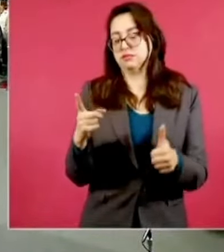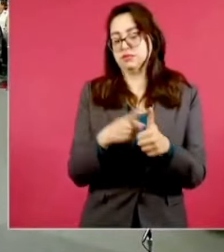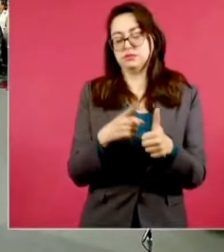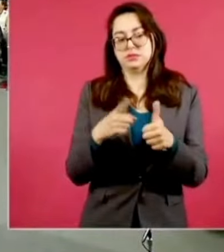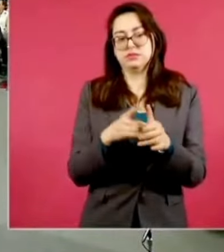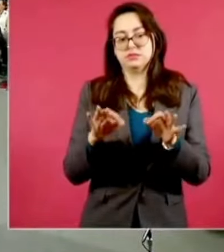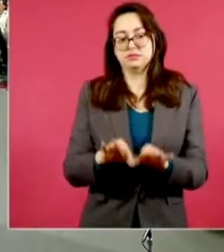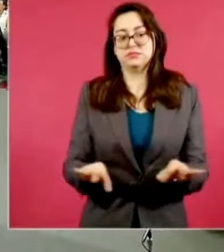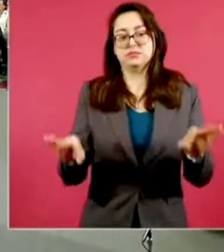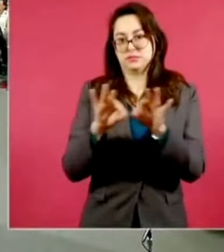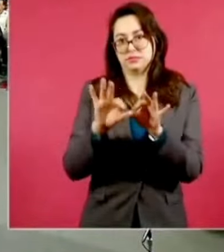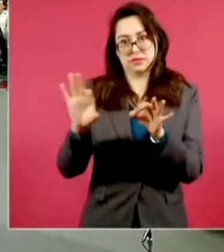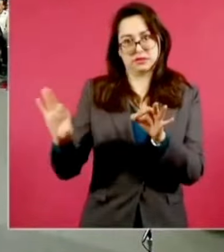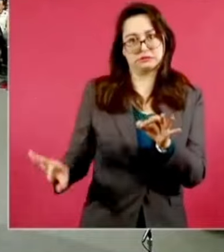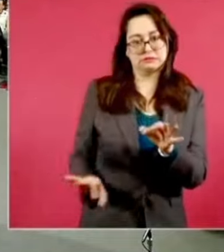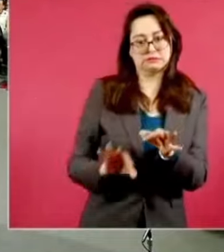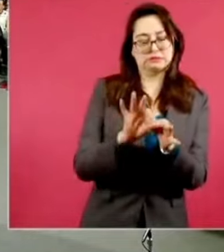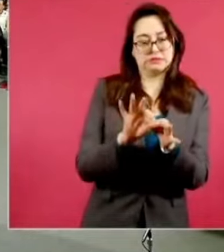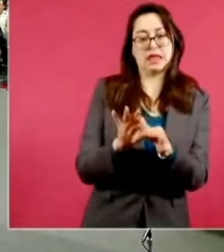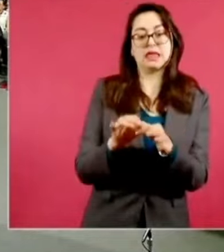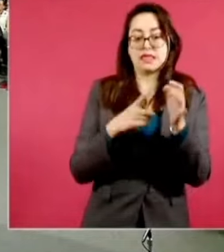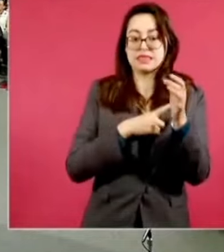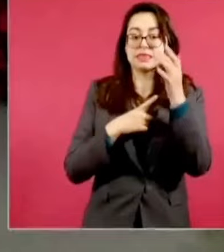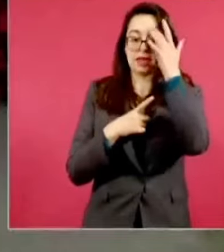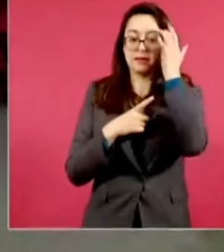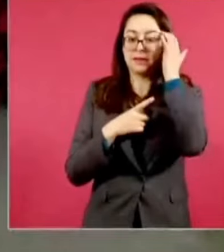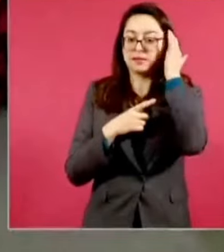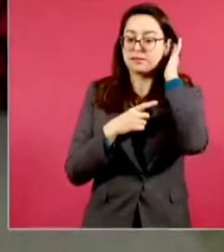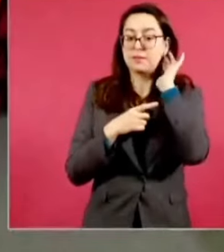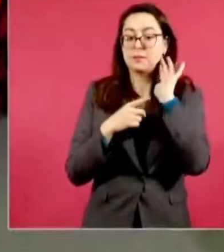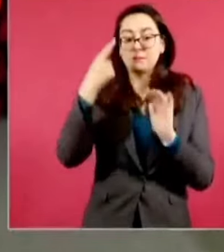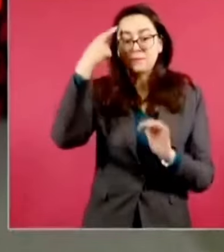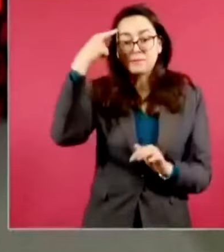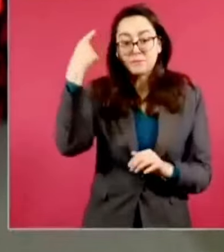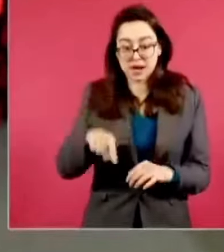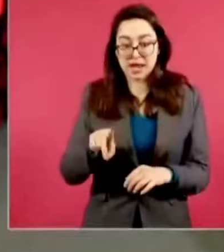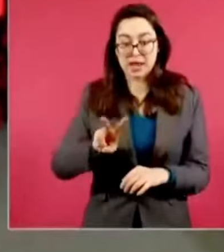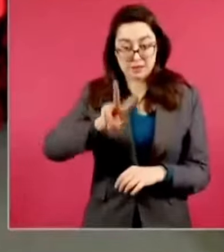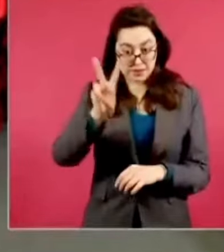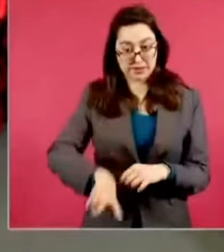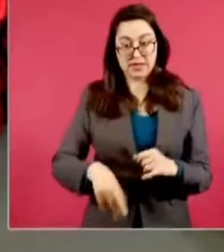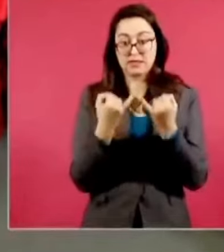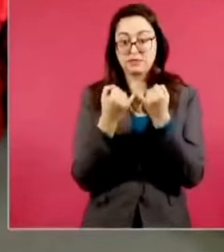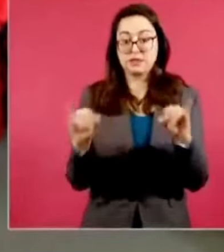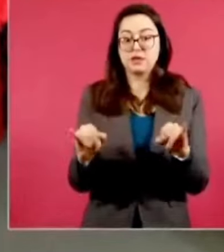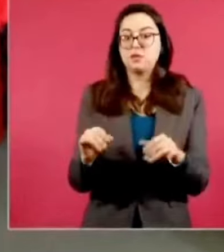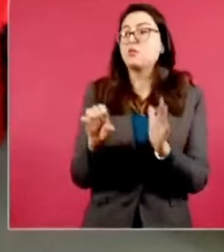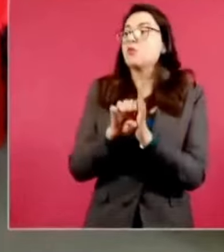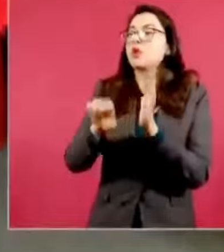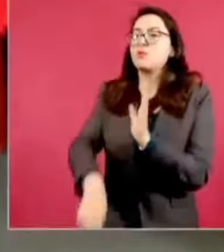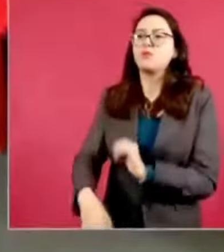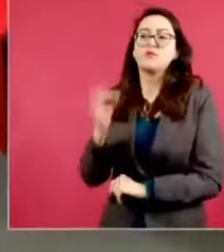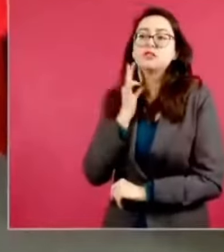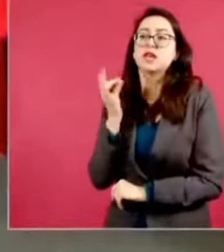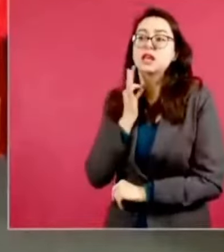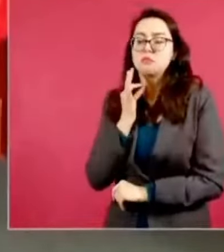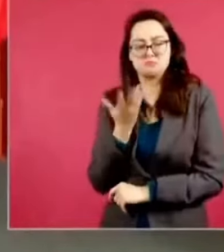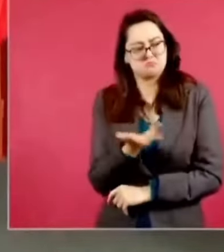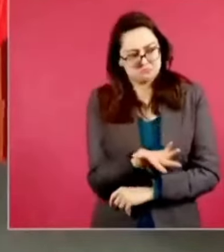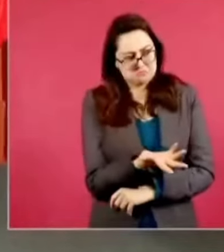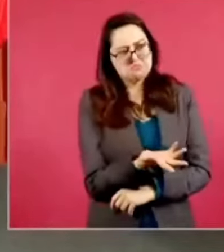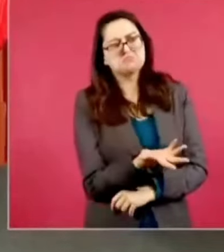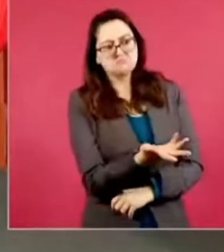con un carácter verdaderamente independiente. ¿Como la Fiscalía, por ejemplo? Sí, como la